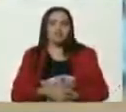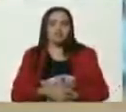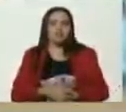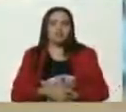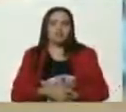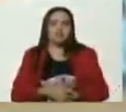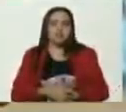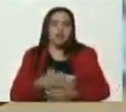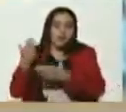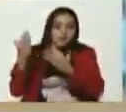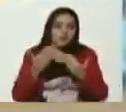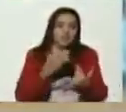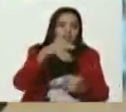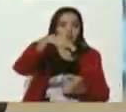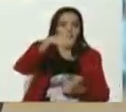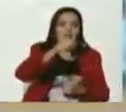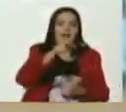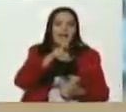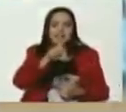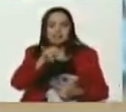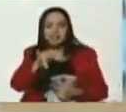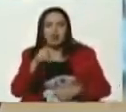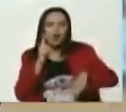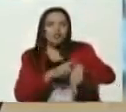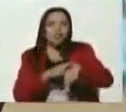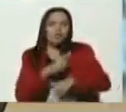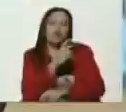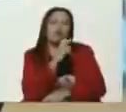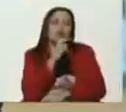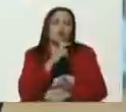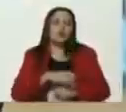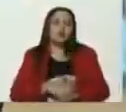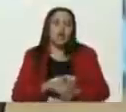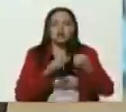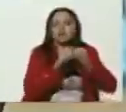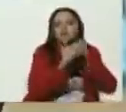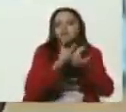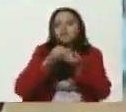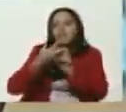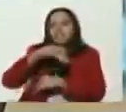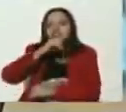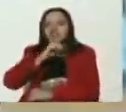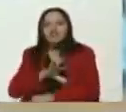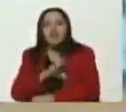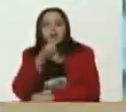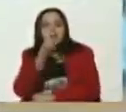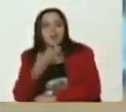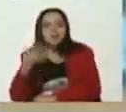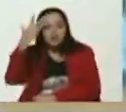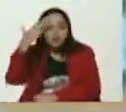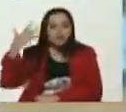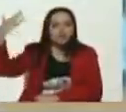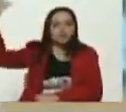Viene José Martí con la edad de oro a contarnos historias y hermosas fantasías.